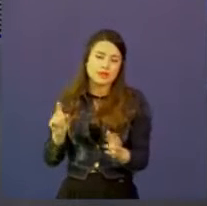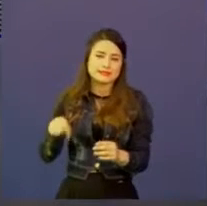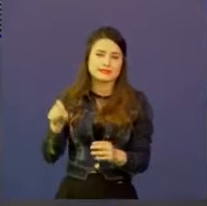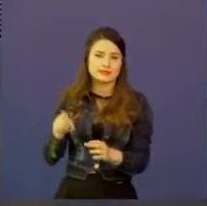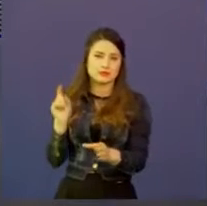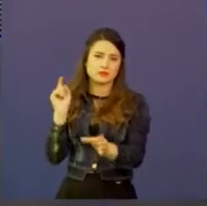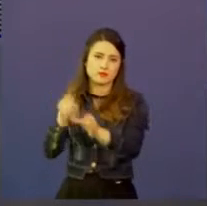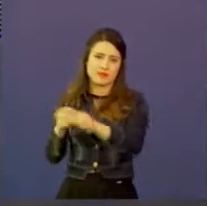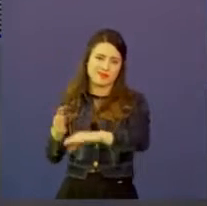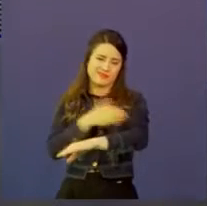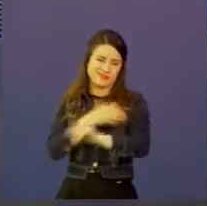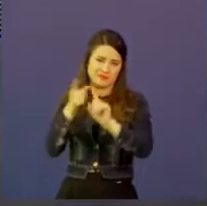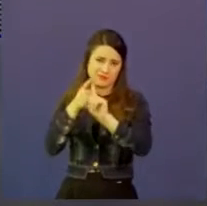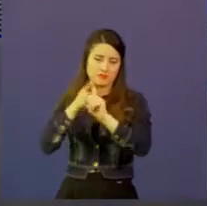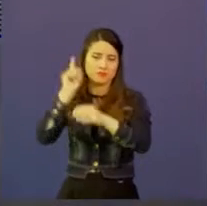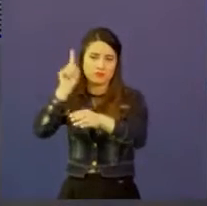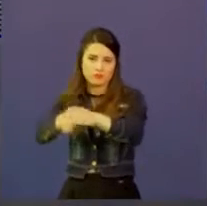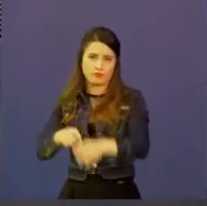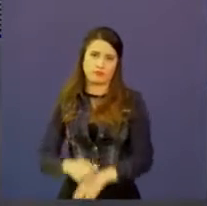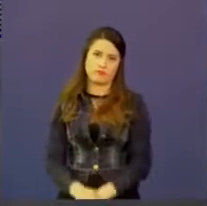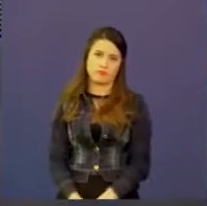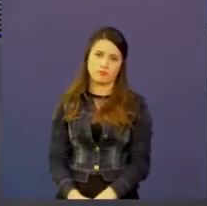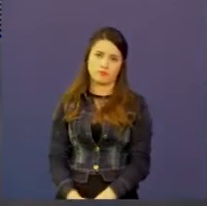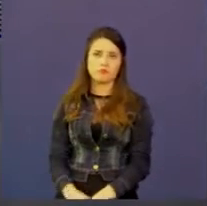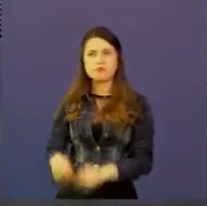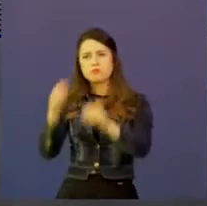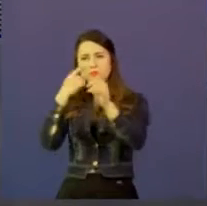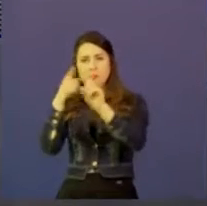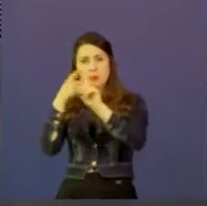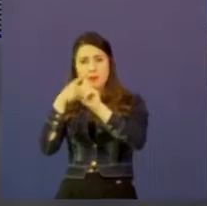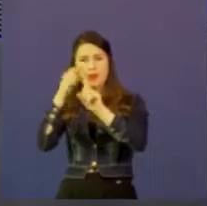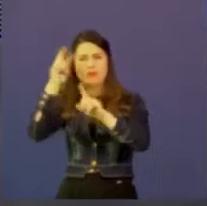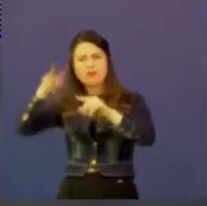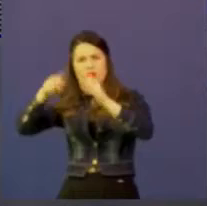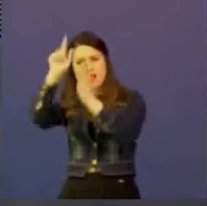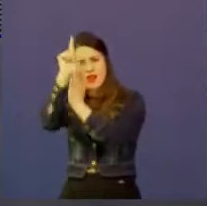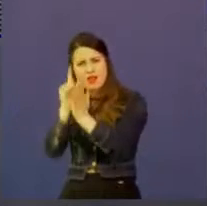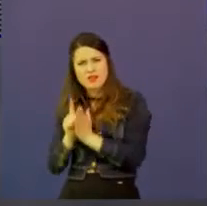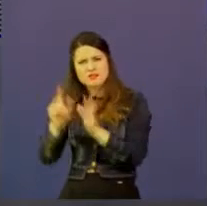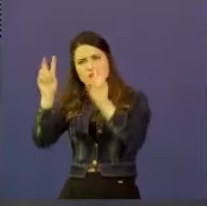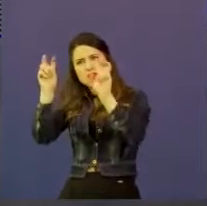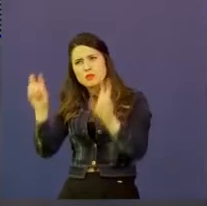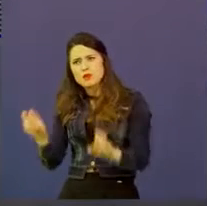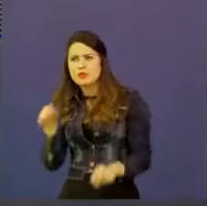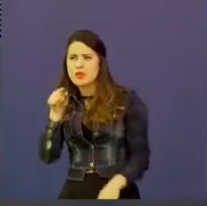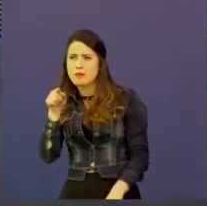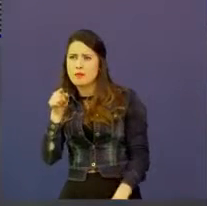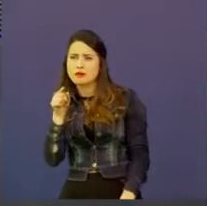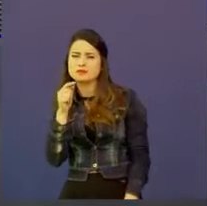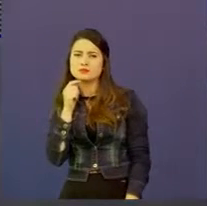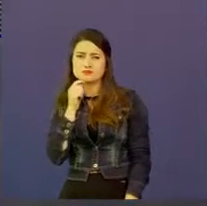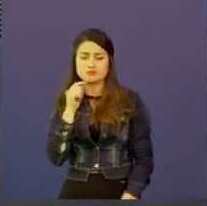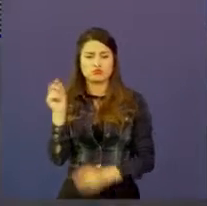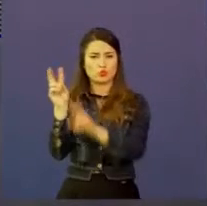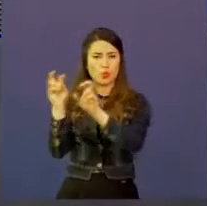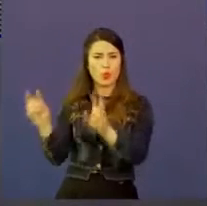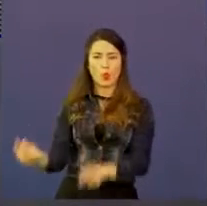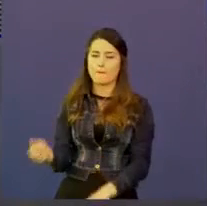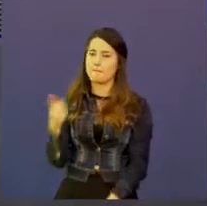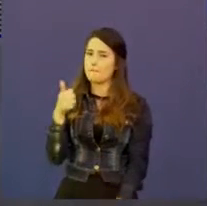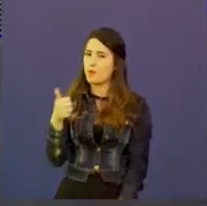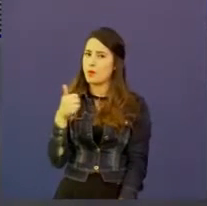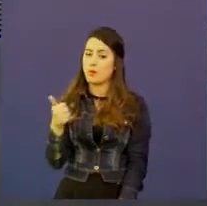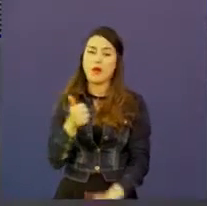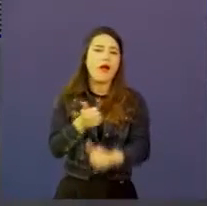plataforma y mirar qué les parece interesante, de qué quieren aprender, y estoy convencida de que ahí habrá muchos temas